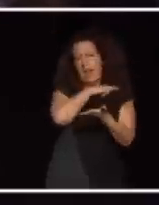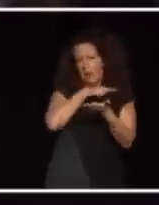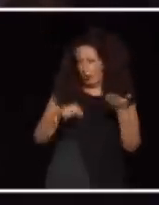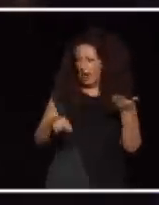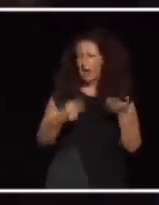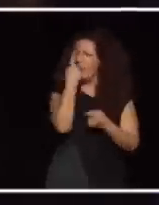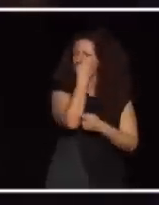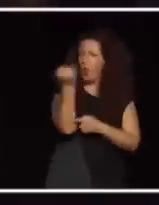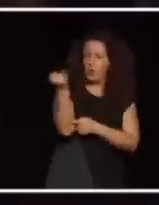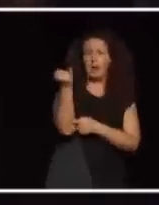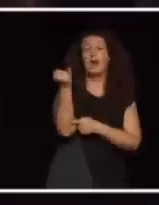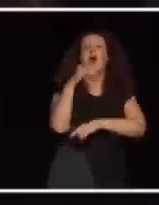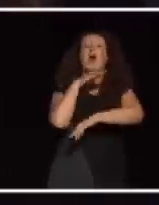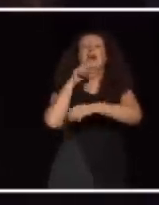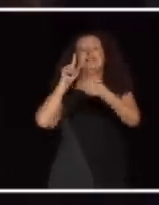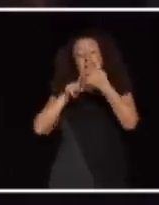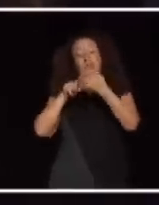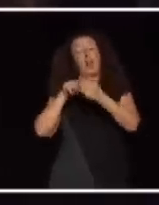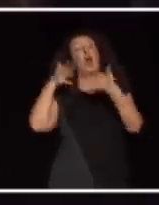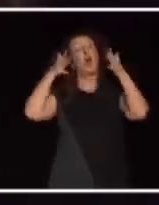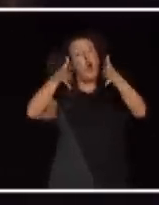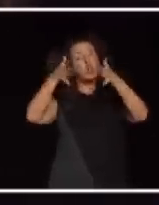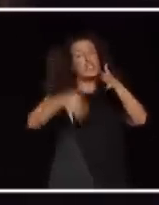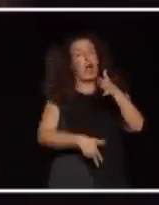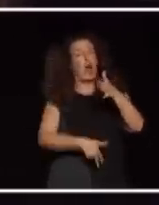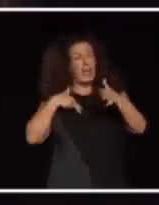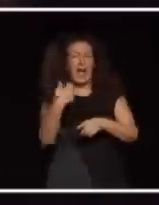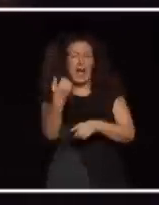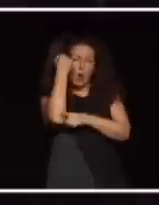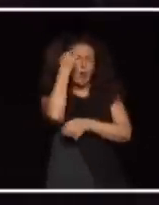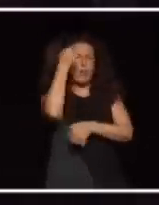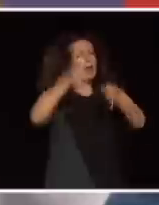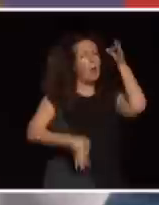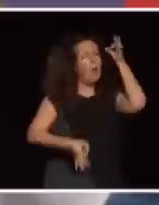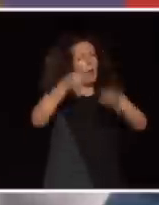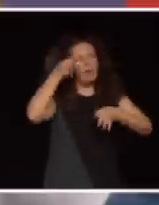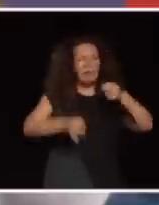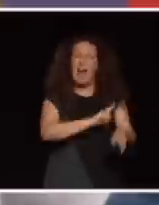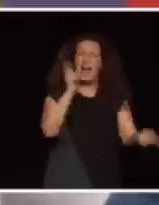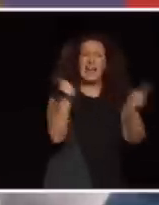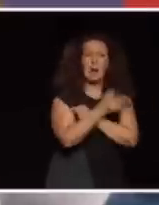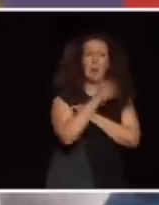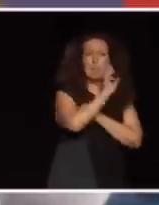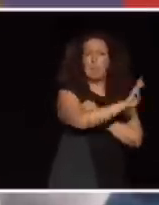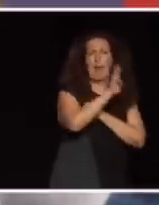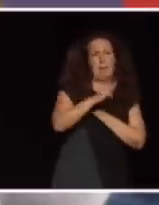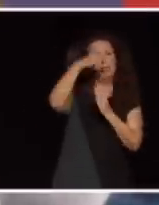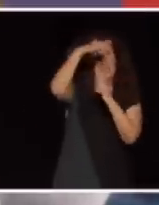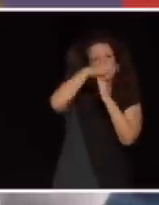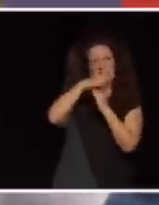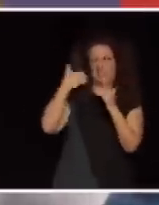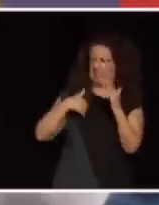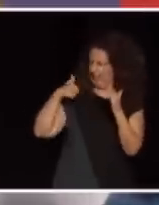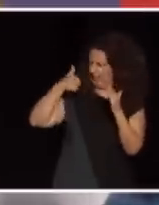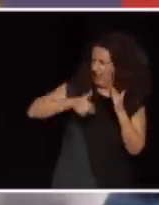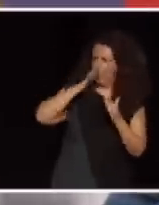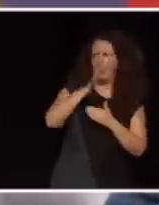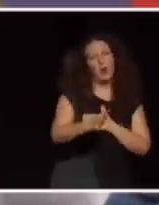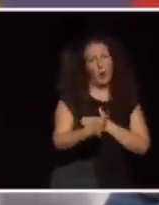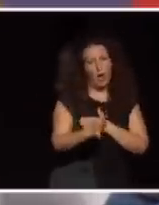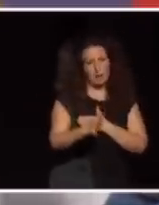todas el Consejo General del Poder Judicial, que está secuestrado por el Partido Popular desde hace casi 5